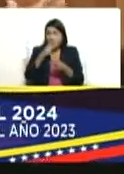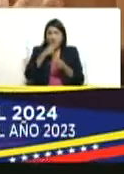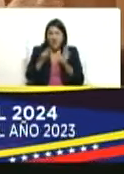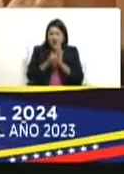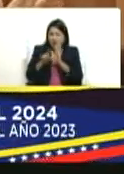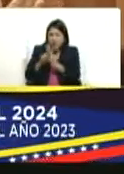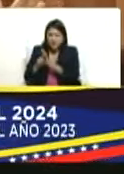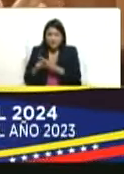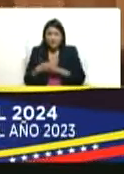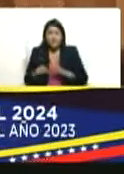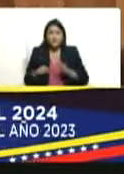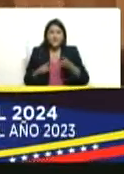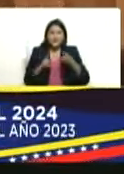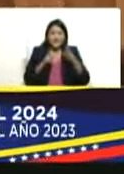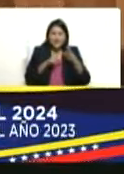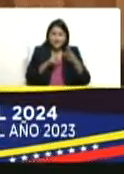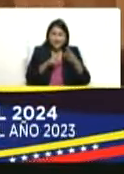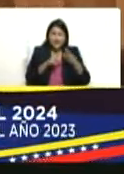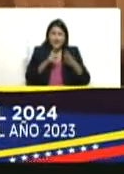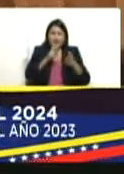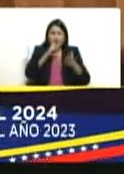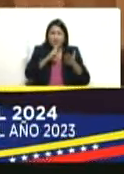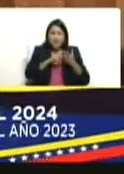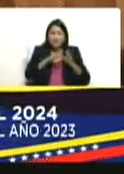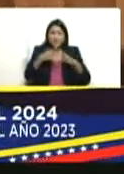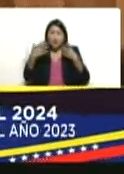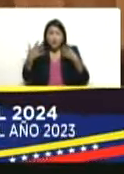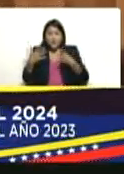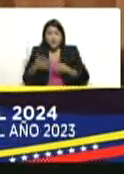y llegó la guinda de la torta, 2019,